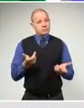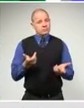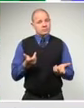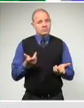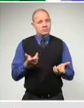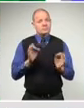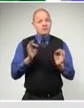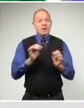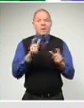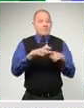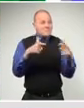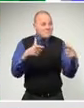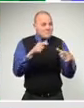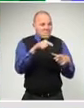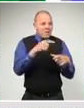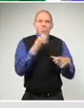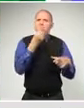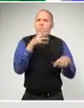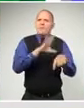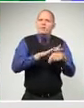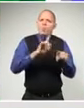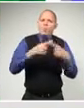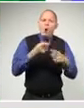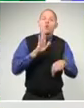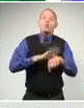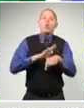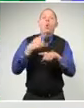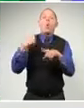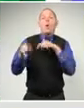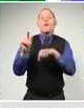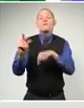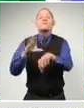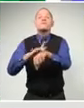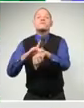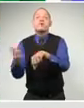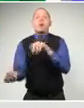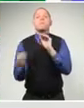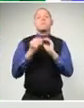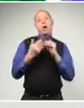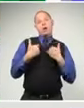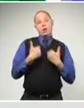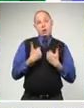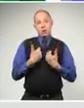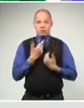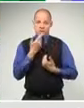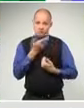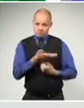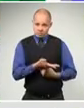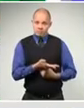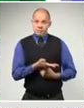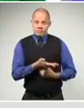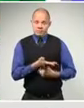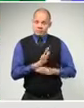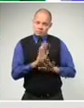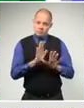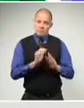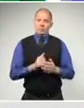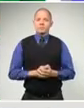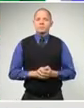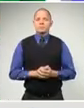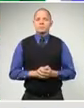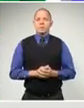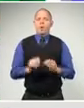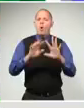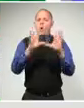de riesgo de esta enfermedad. Y en el acumulado, el 92,6%, pues, de las